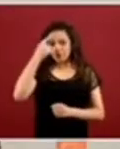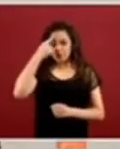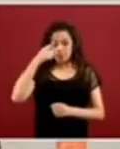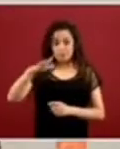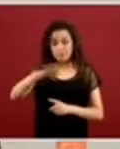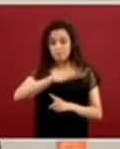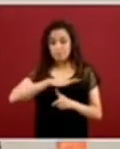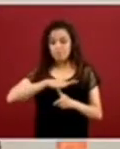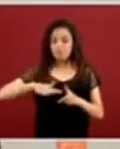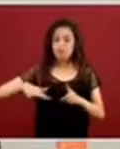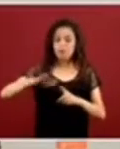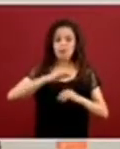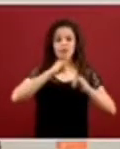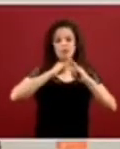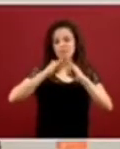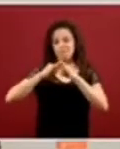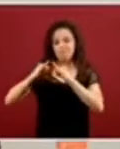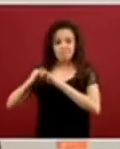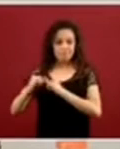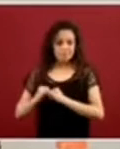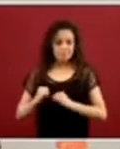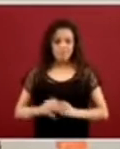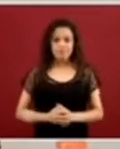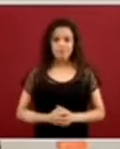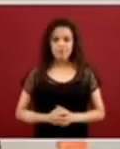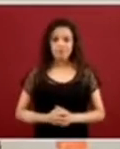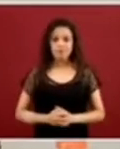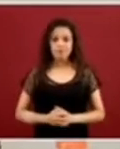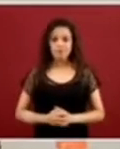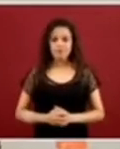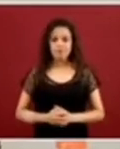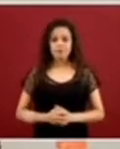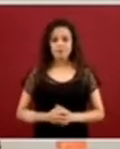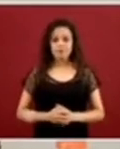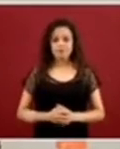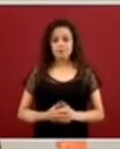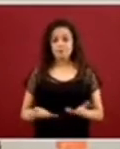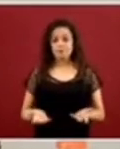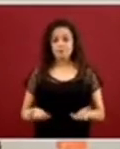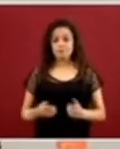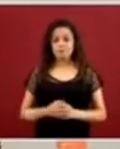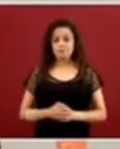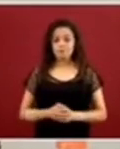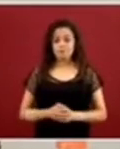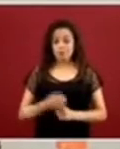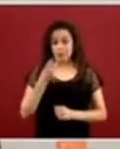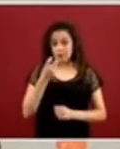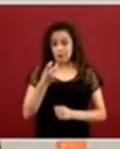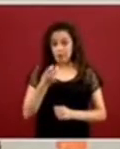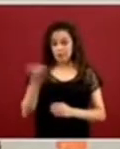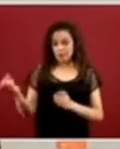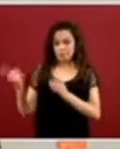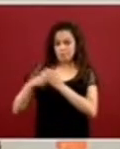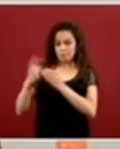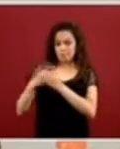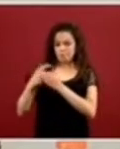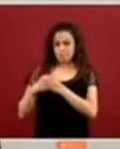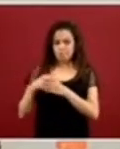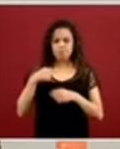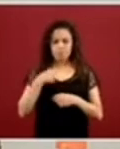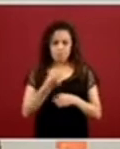las instituciones, sino que hay algunos elementos que son comunes de este reclutamiento. Si me permiten,